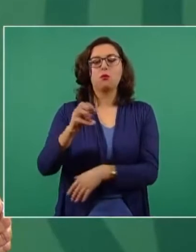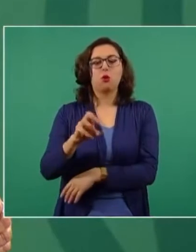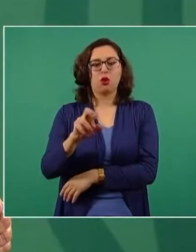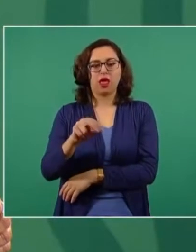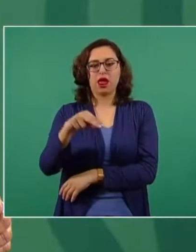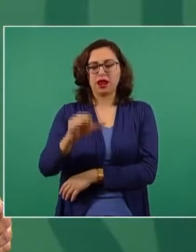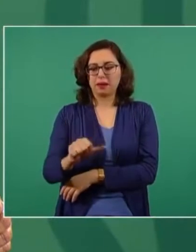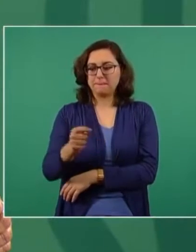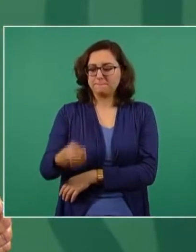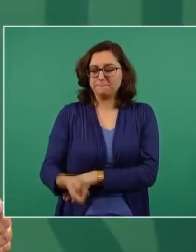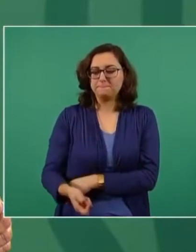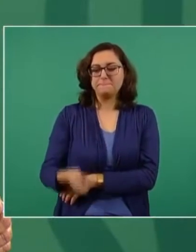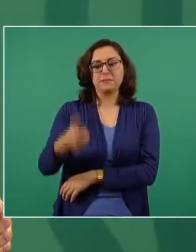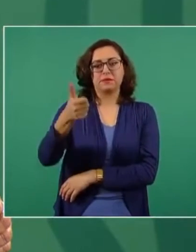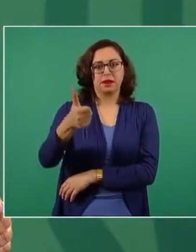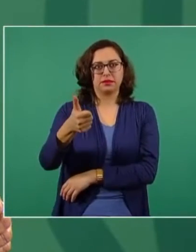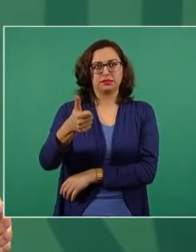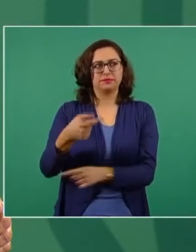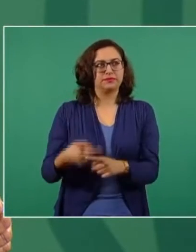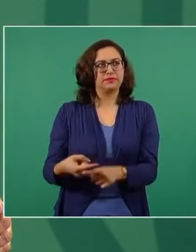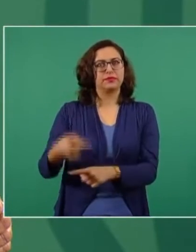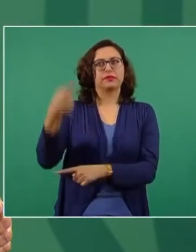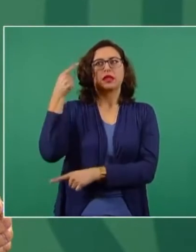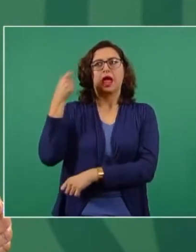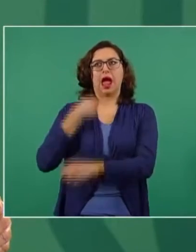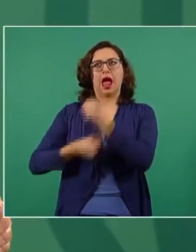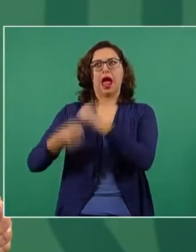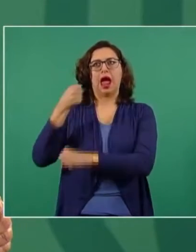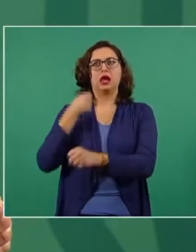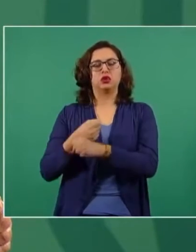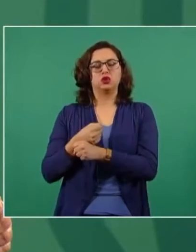Solo se dio en el 91.